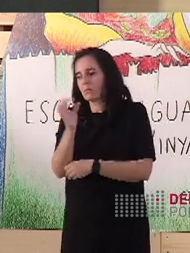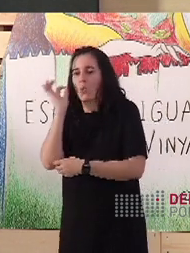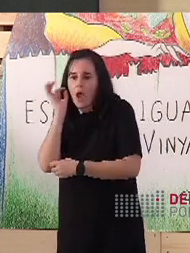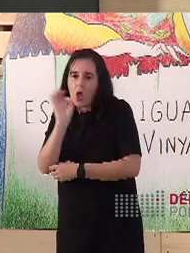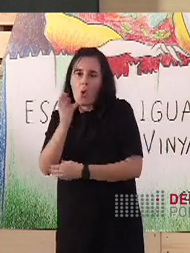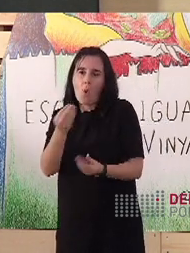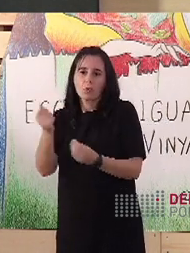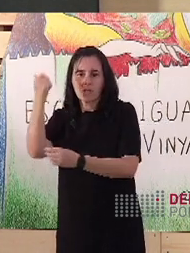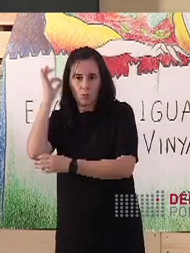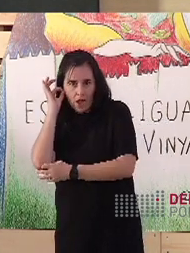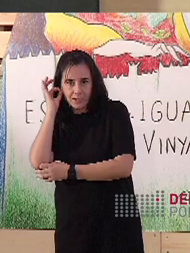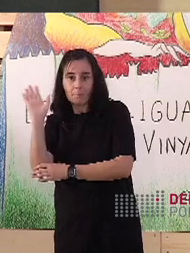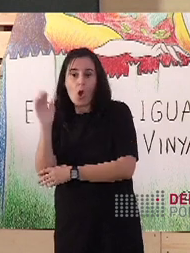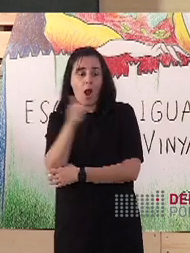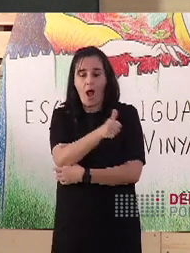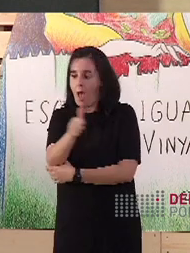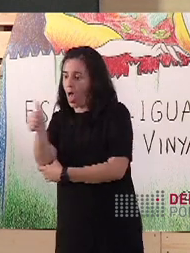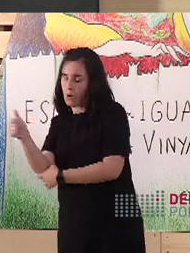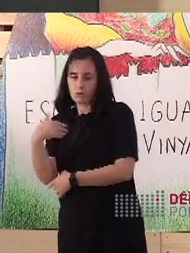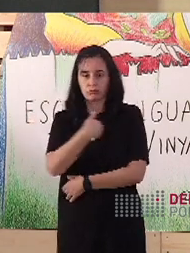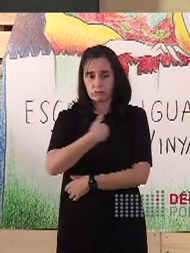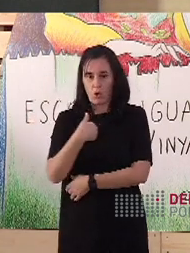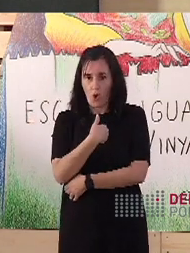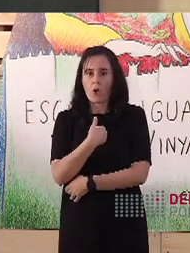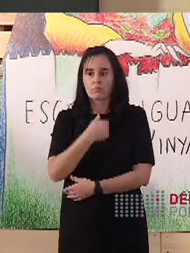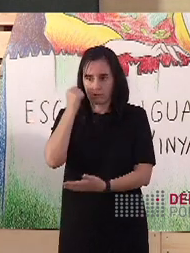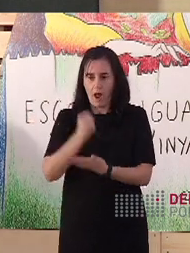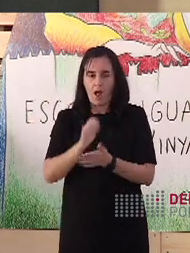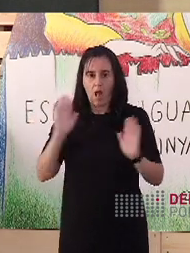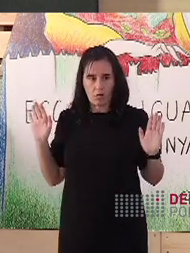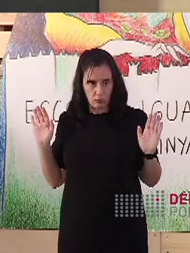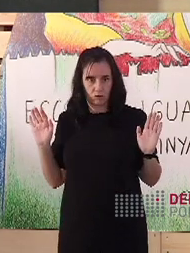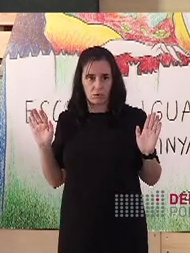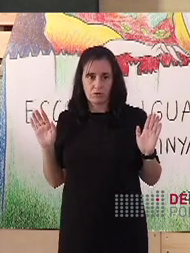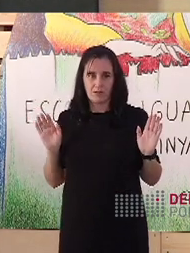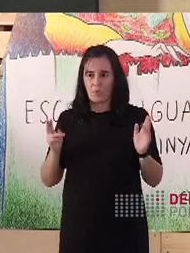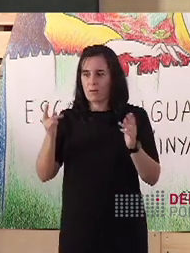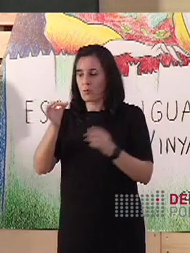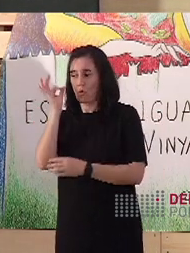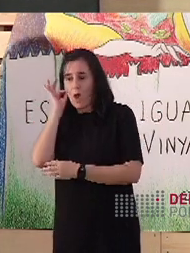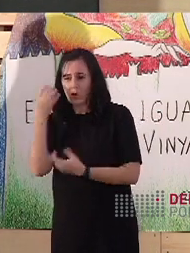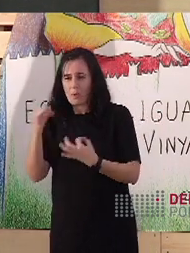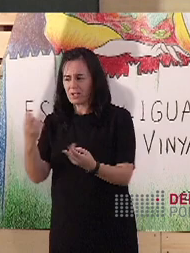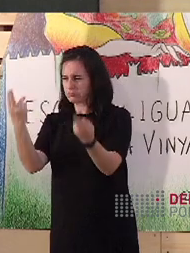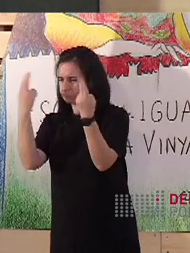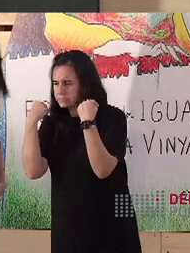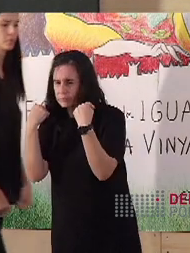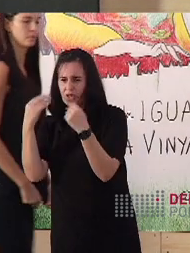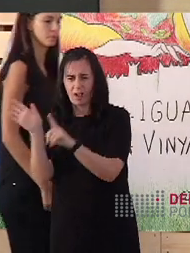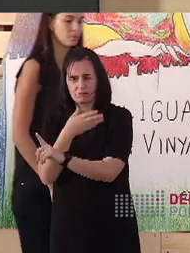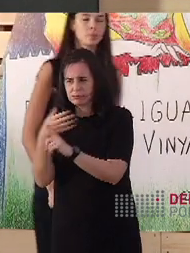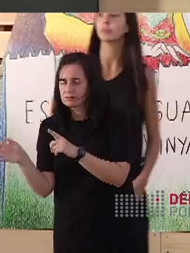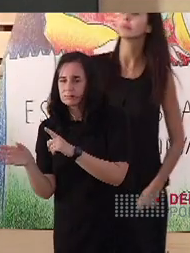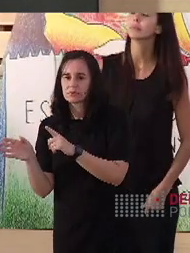con roles muy marcados, con roles en los que ellas están sometidas, están practicando su misión y son el objeto